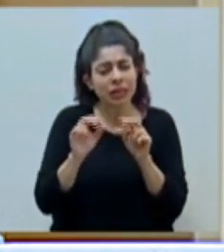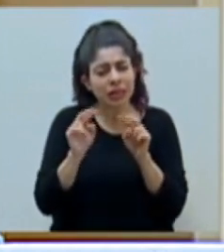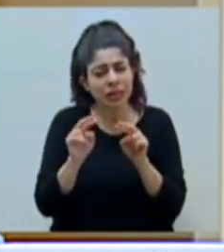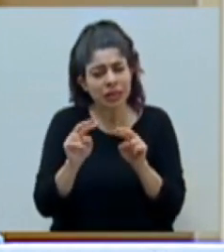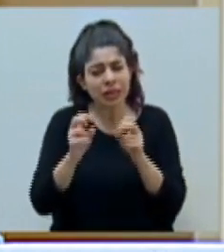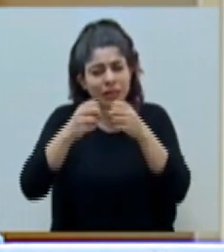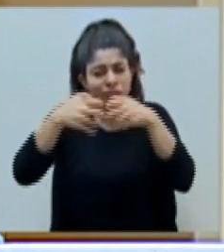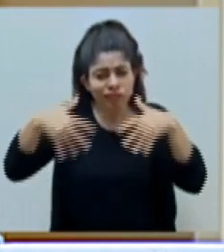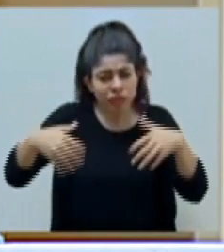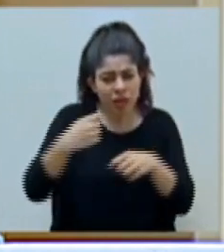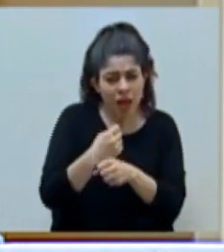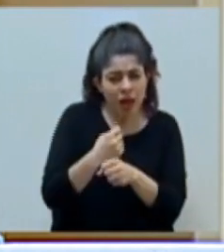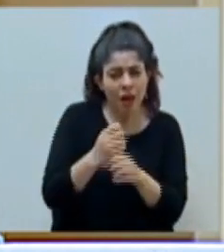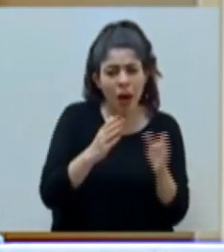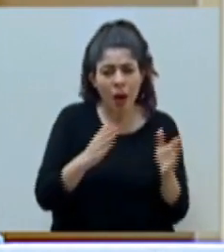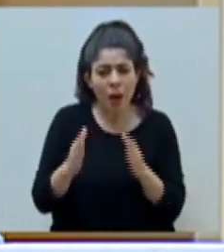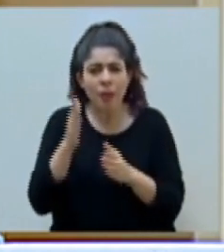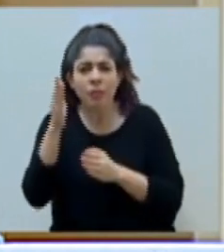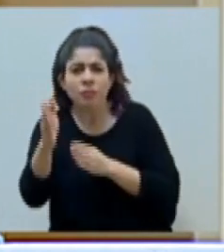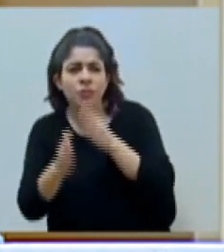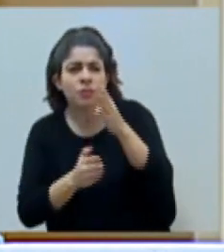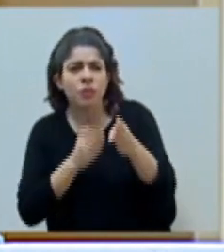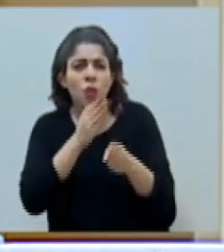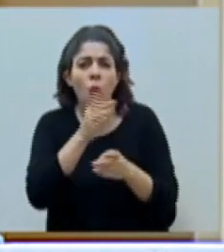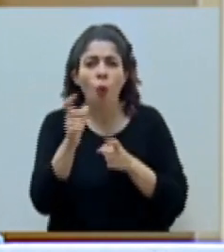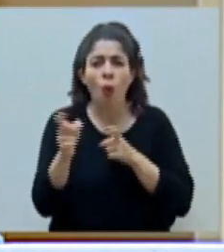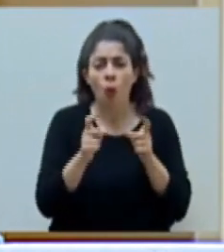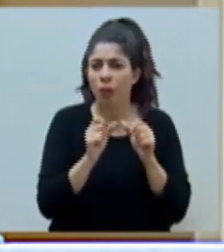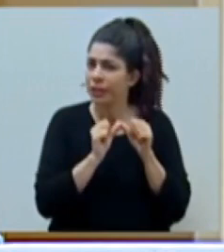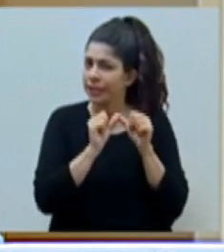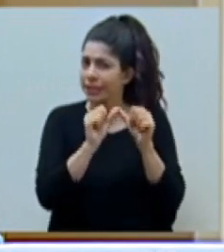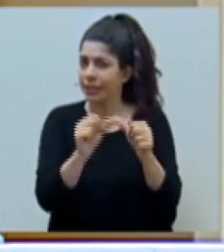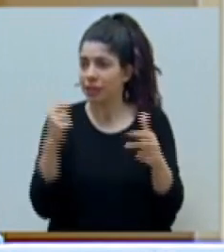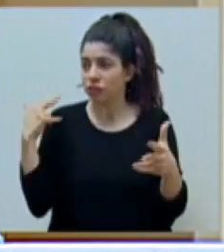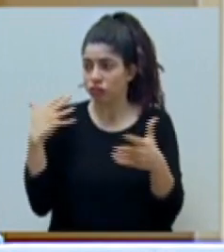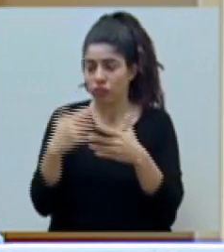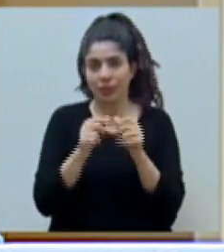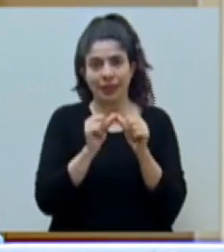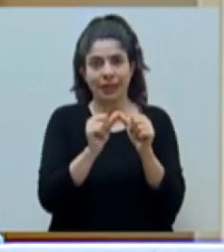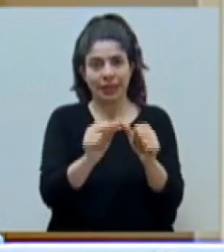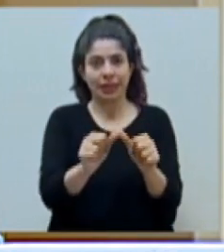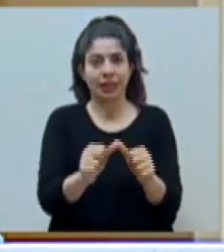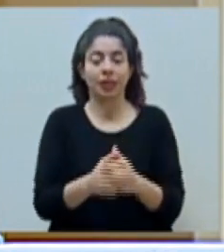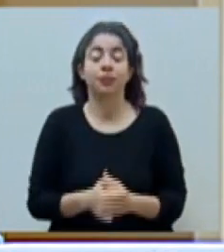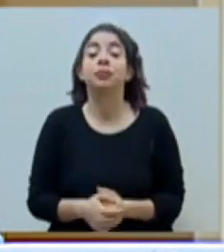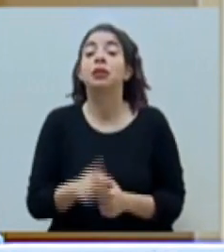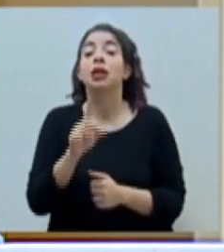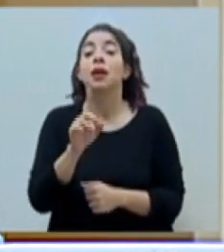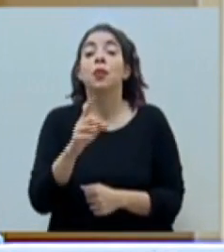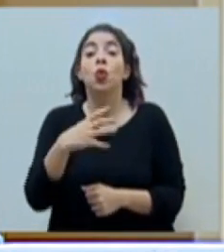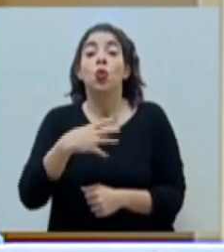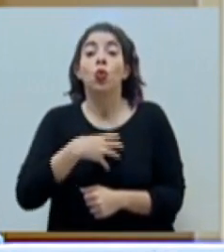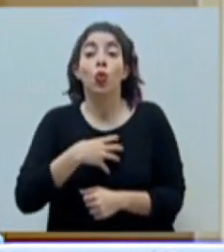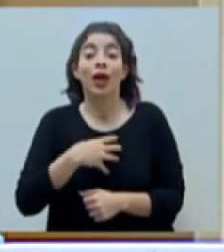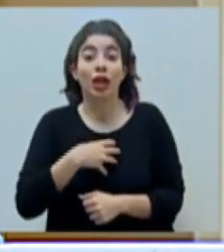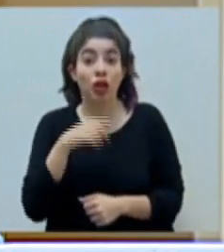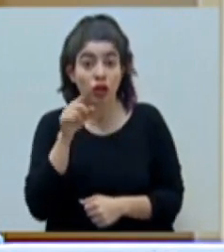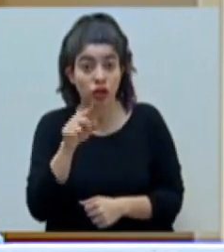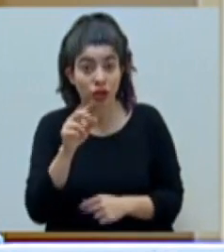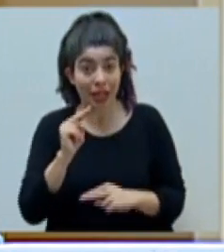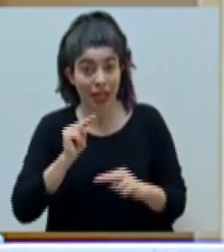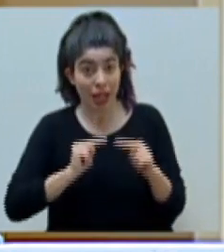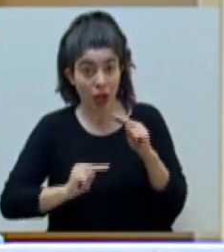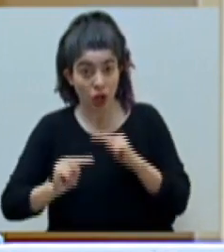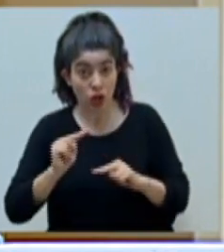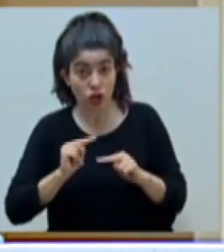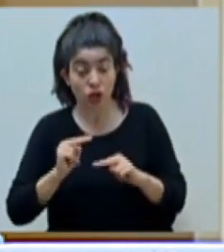trabajo, los operativos, los controles que hasta el momento se han venido manteniendo. A los dueños de comercios,